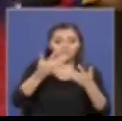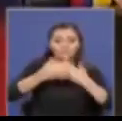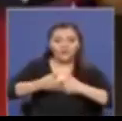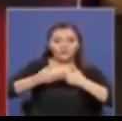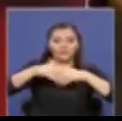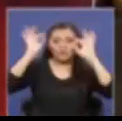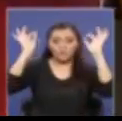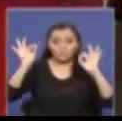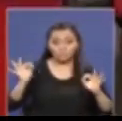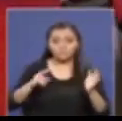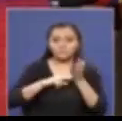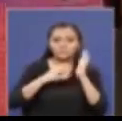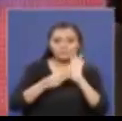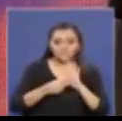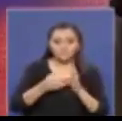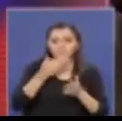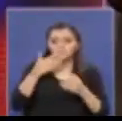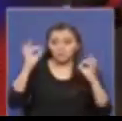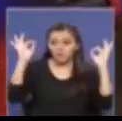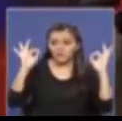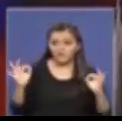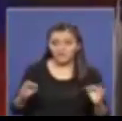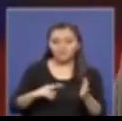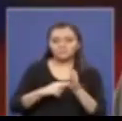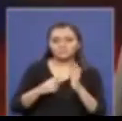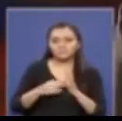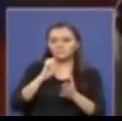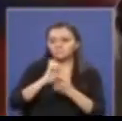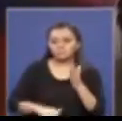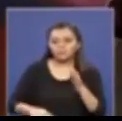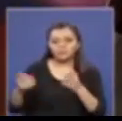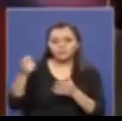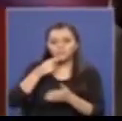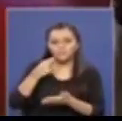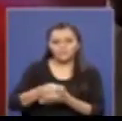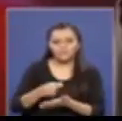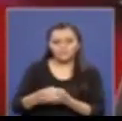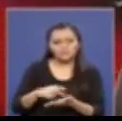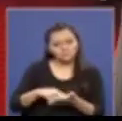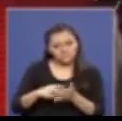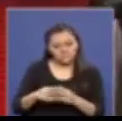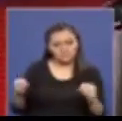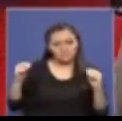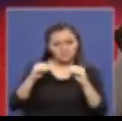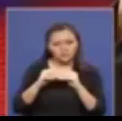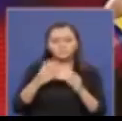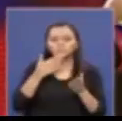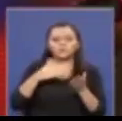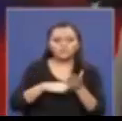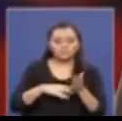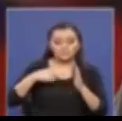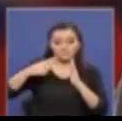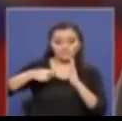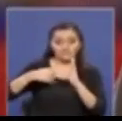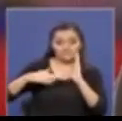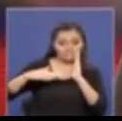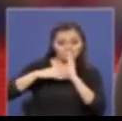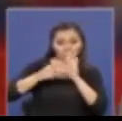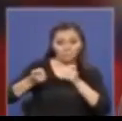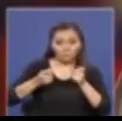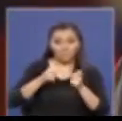hidroeléctrica? ¿Eso evita inversión privada, mejor energía, o atrae inversión privada? Atrae. ¿En multipropósito? ¿En mejor